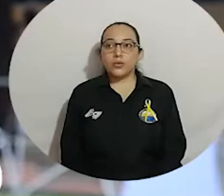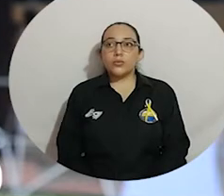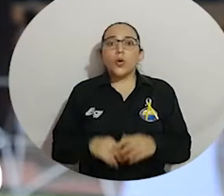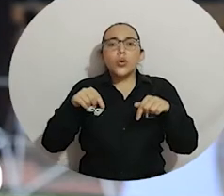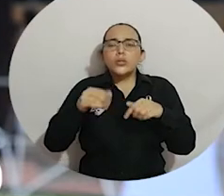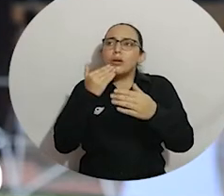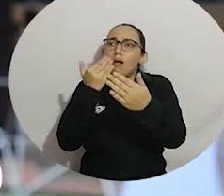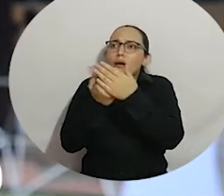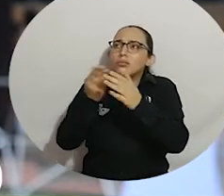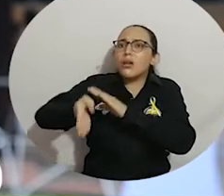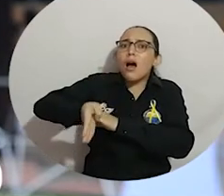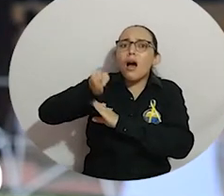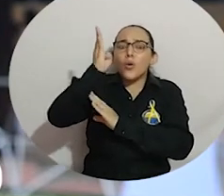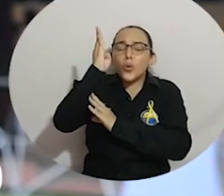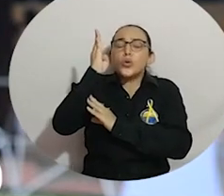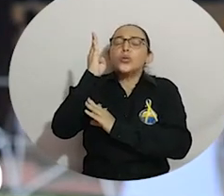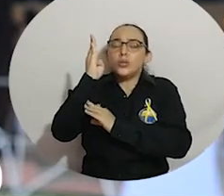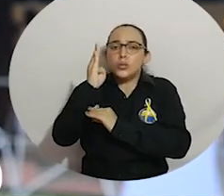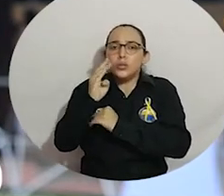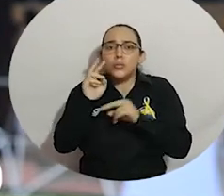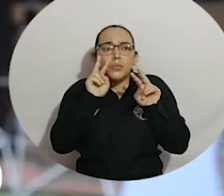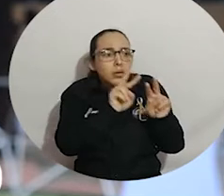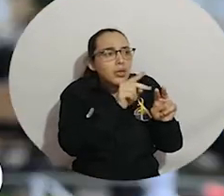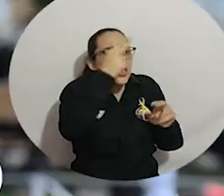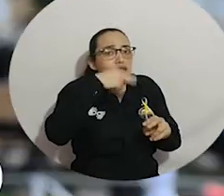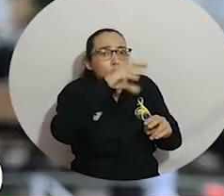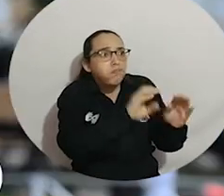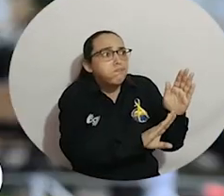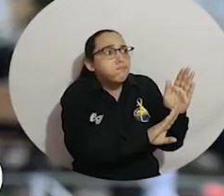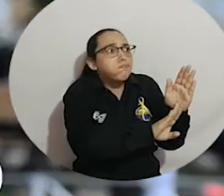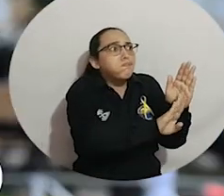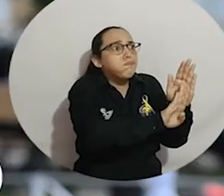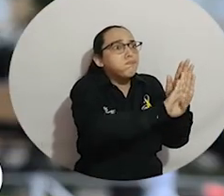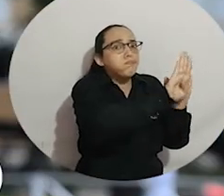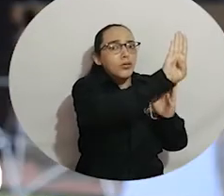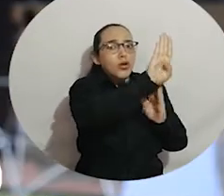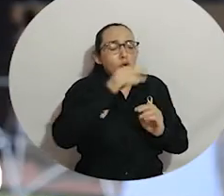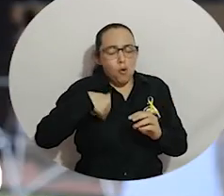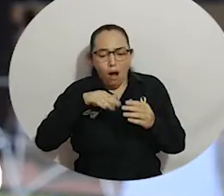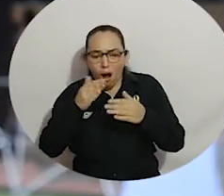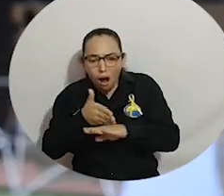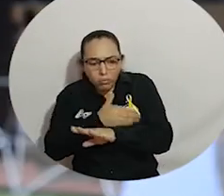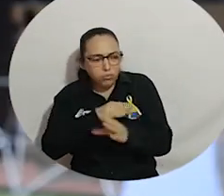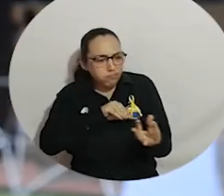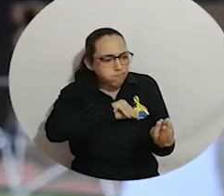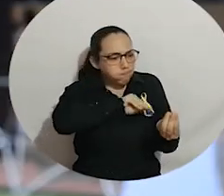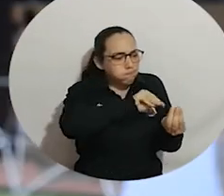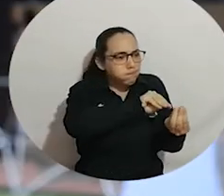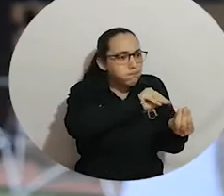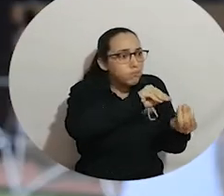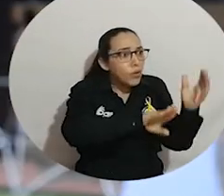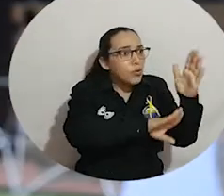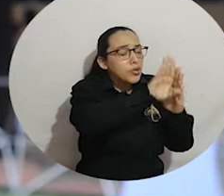Hoy día le doy gracias a Dios porque me está permitiendo ver hasta dónde está Él. Son frutos que